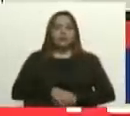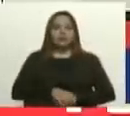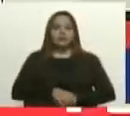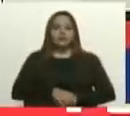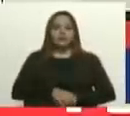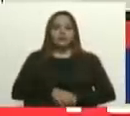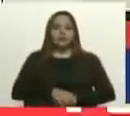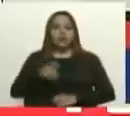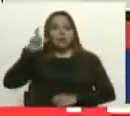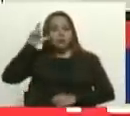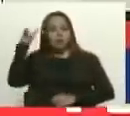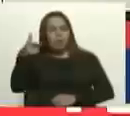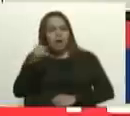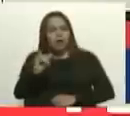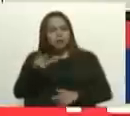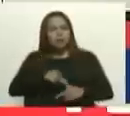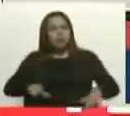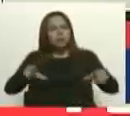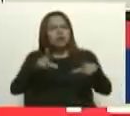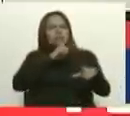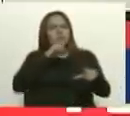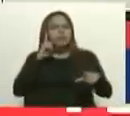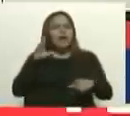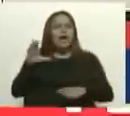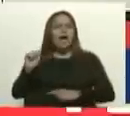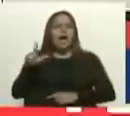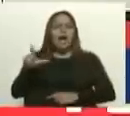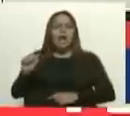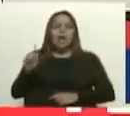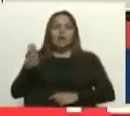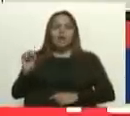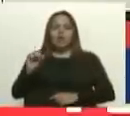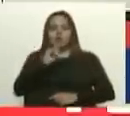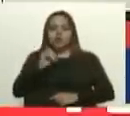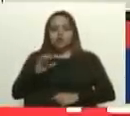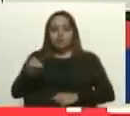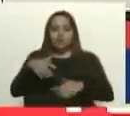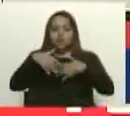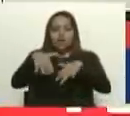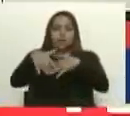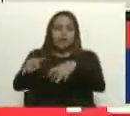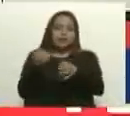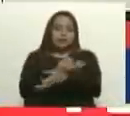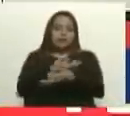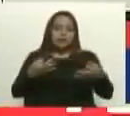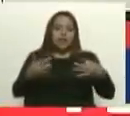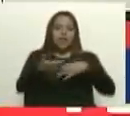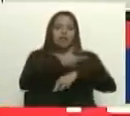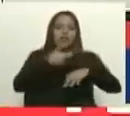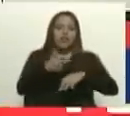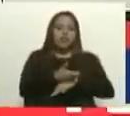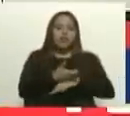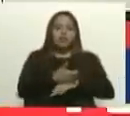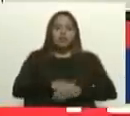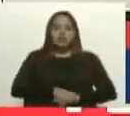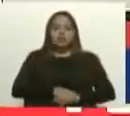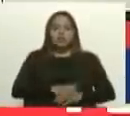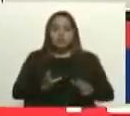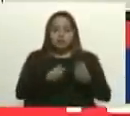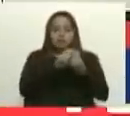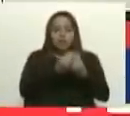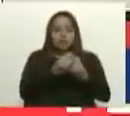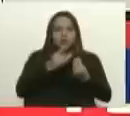En Guárico estuvimos en Calabozo, una marcha ya, extraordinaria marcha del gobernador José Vázquez. En Yaracuy estuvimos en